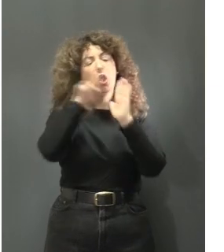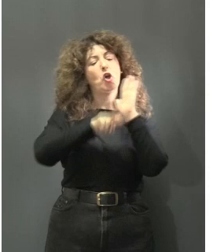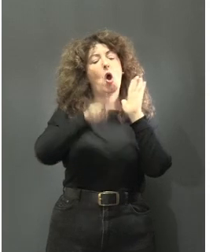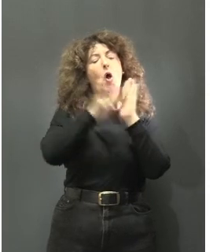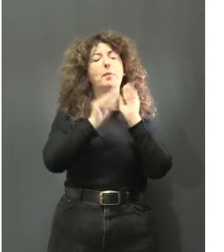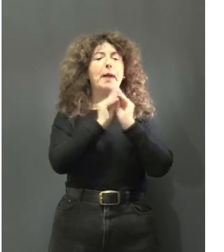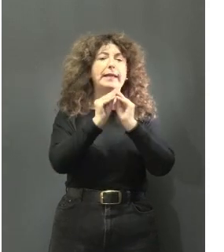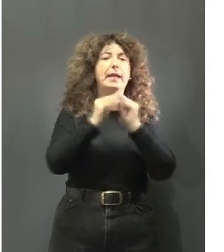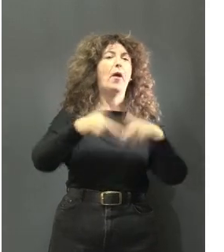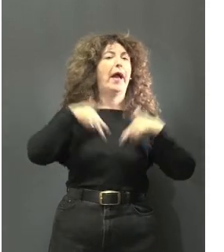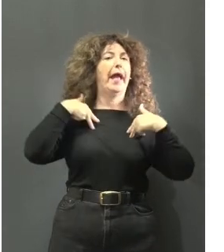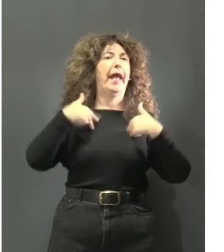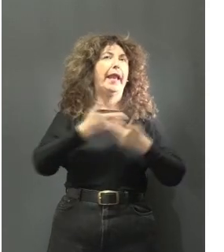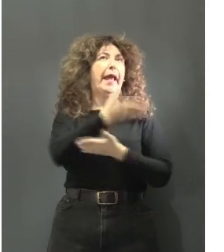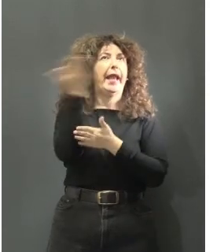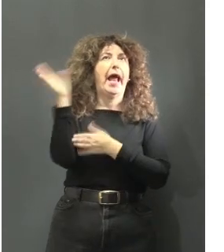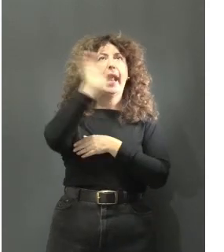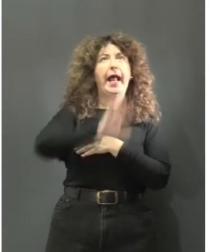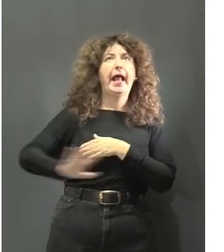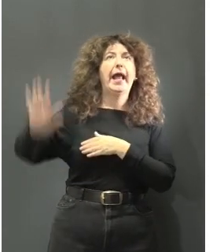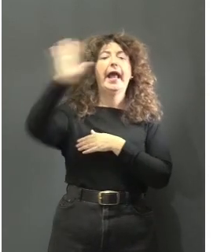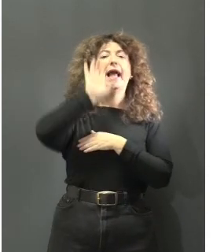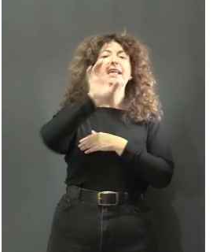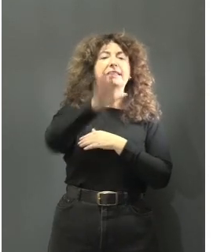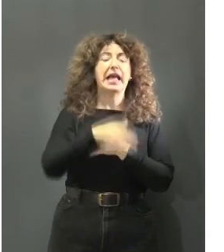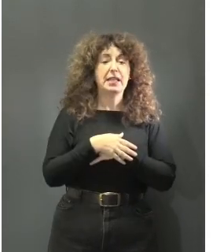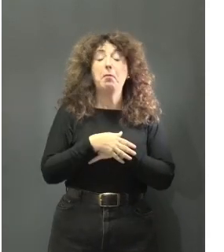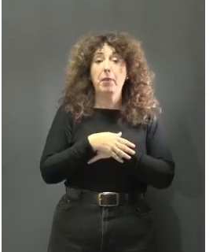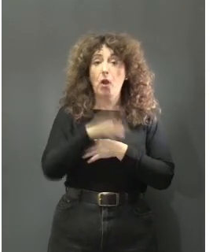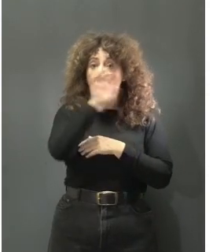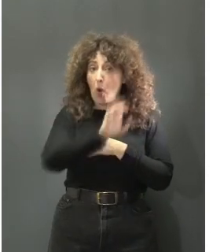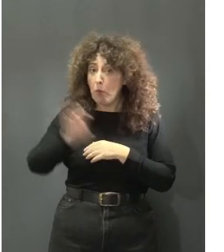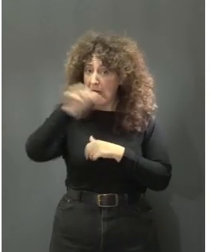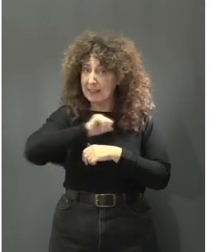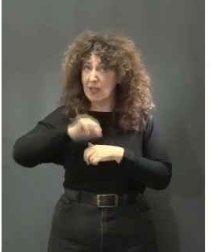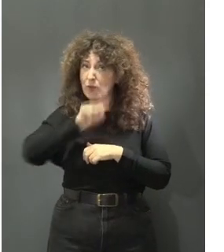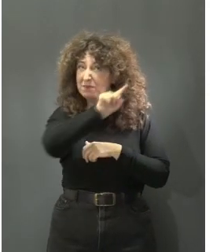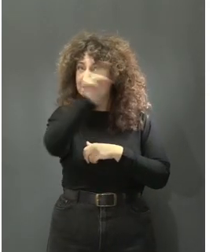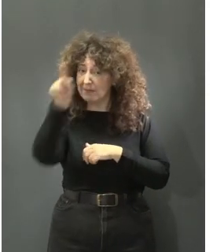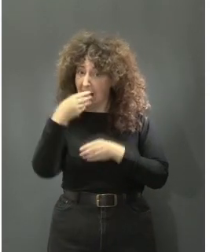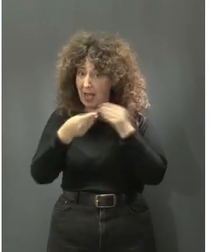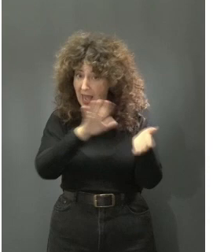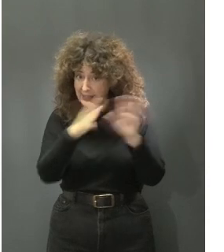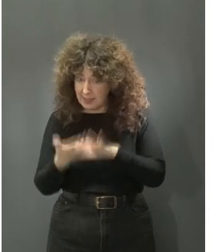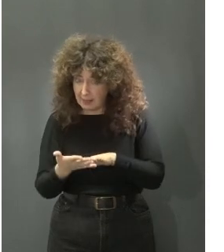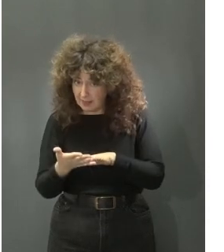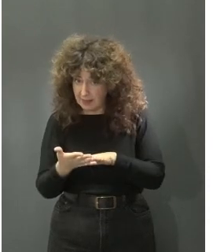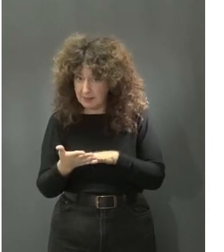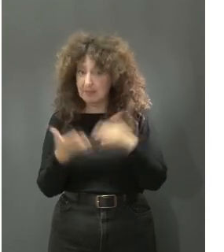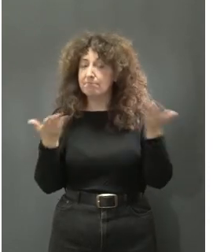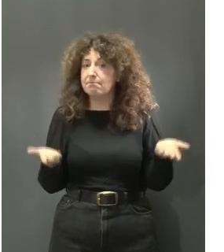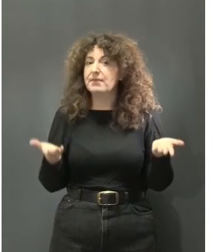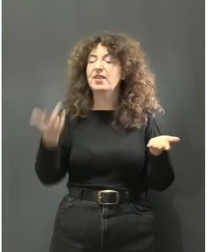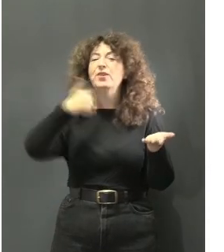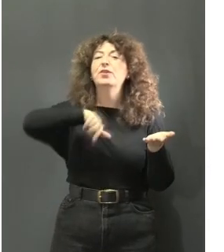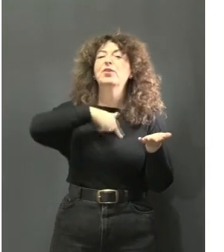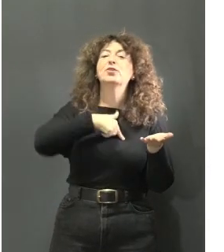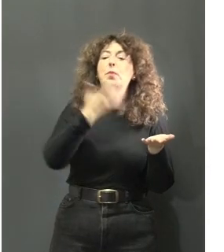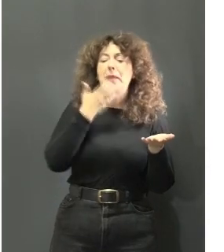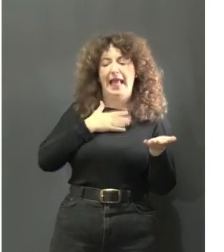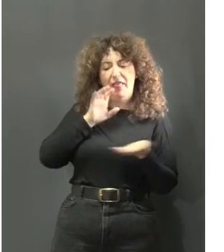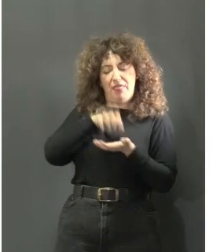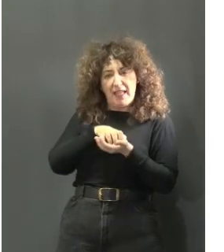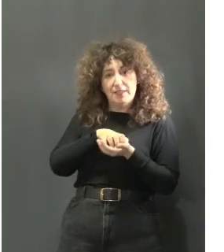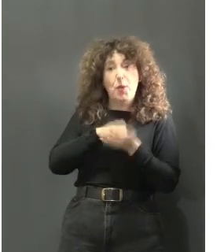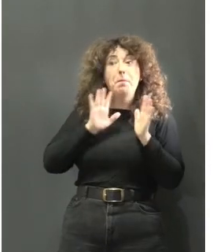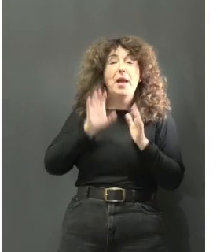generales a nivel estatal, pero luego las comunidades autónomas las llevan a cabo de una manera determinada. Nosotros hablamos de nuestros centros, pero